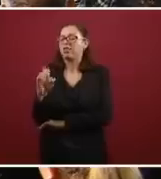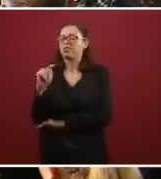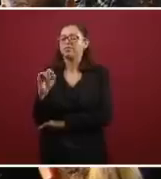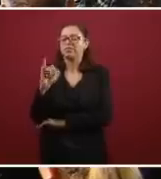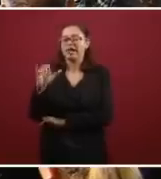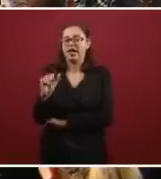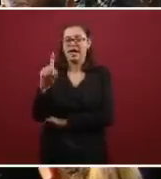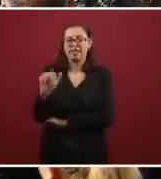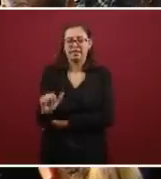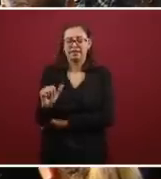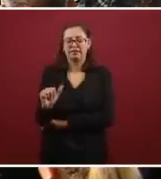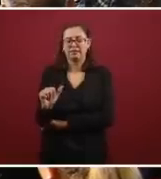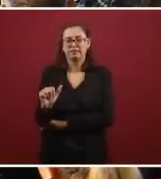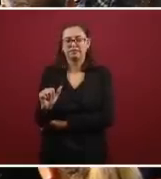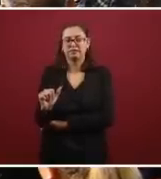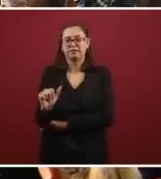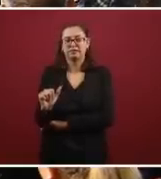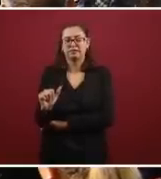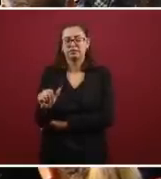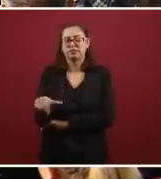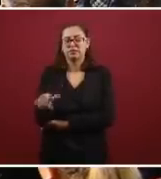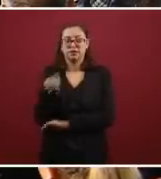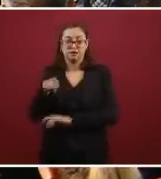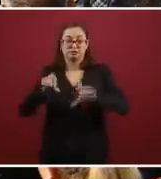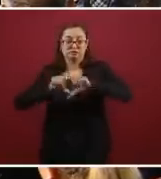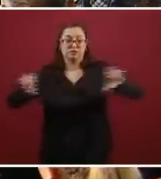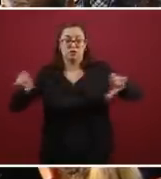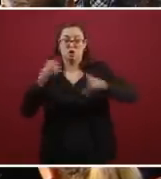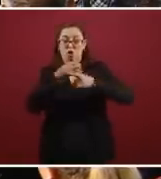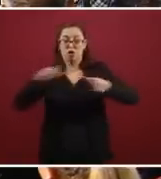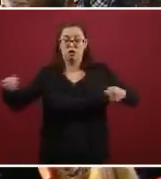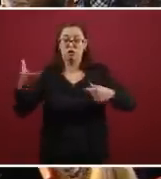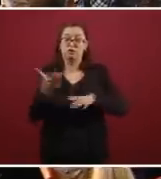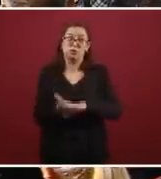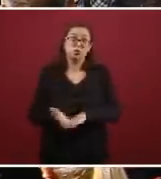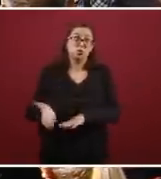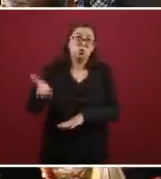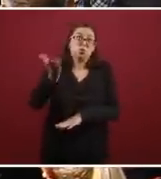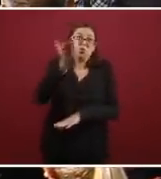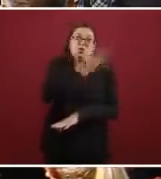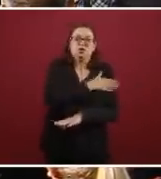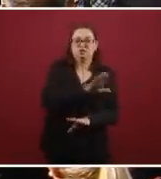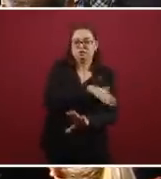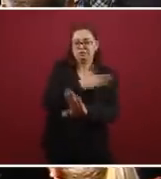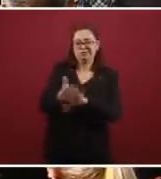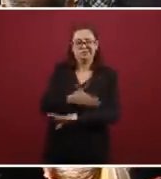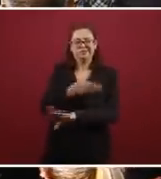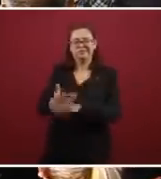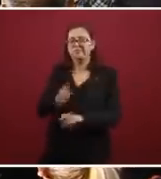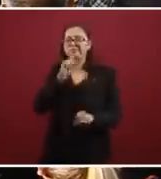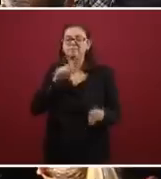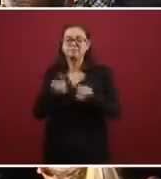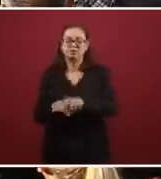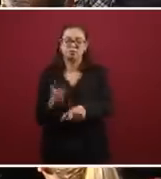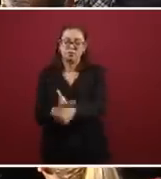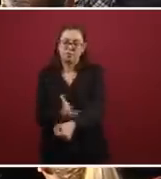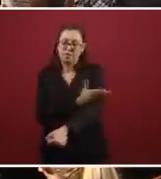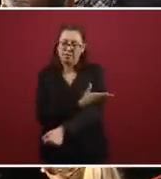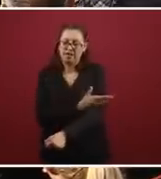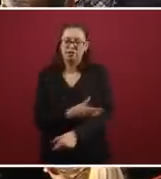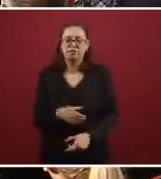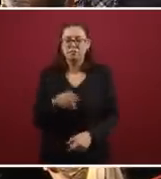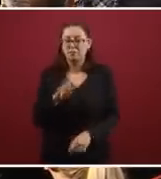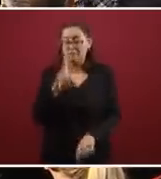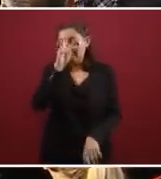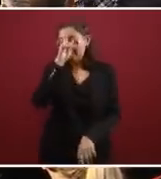que fue muy vapuleado por la prensa, como Madero. Yo creo que